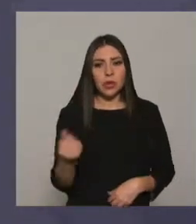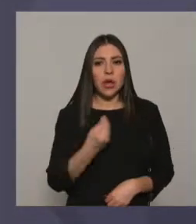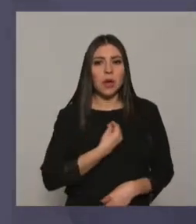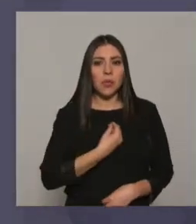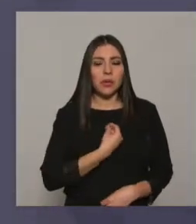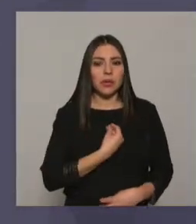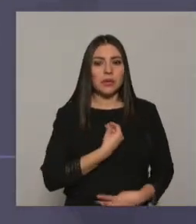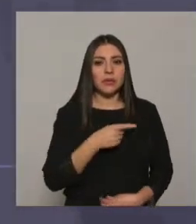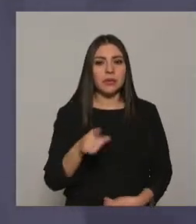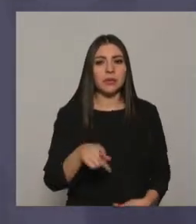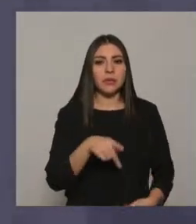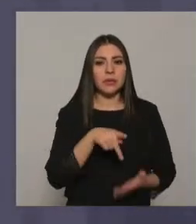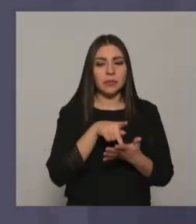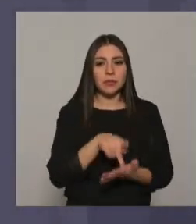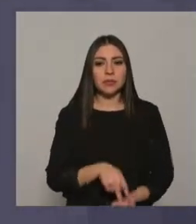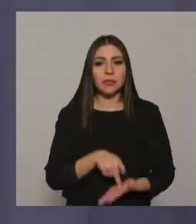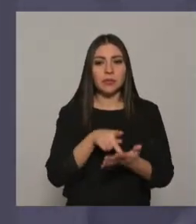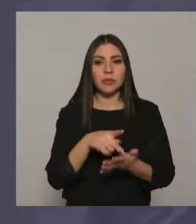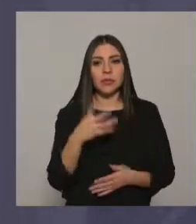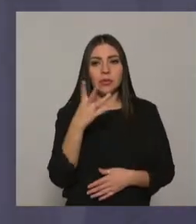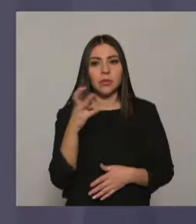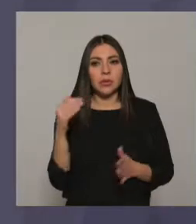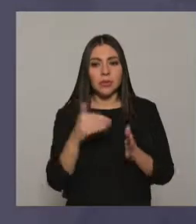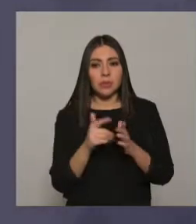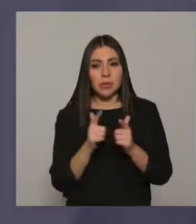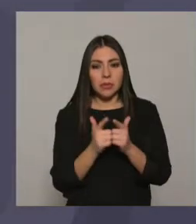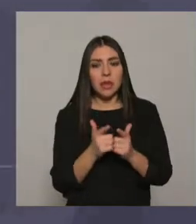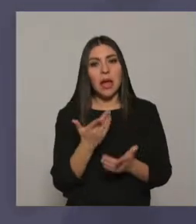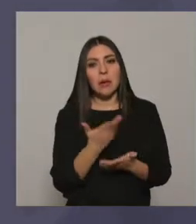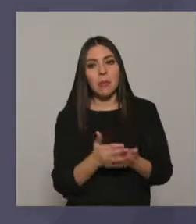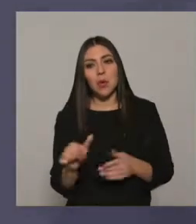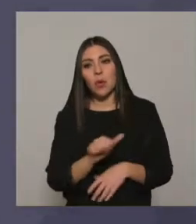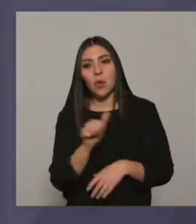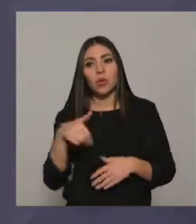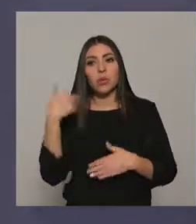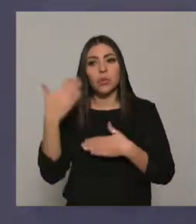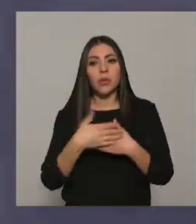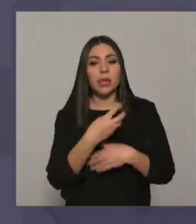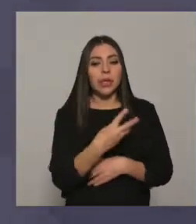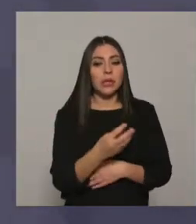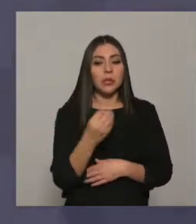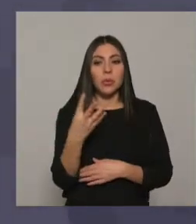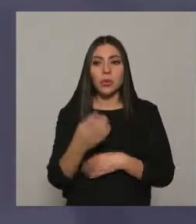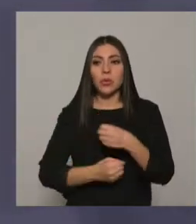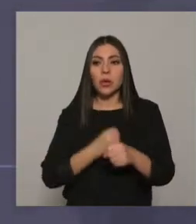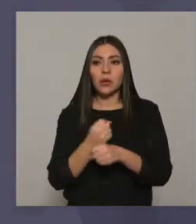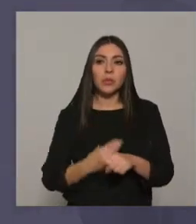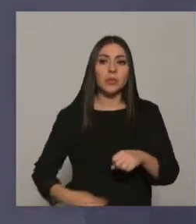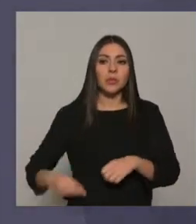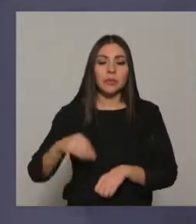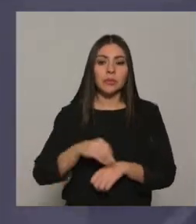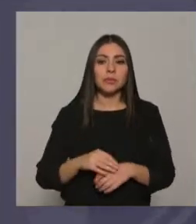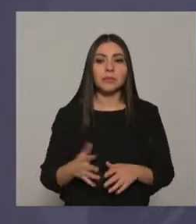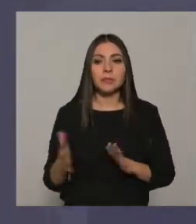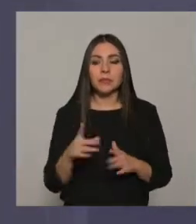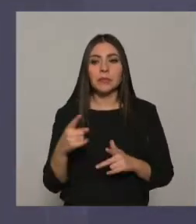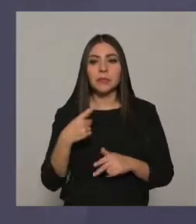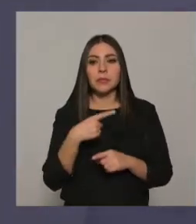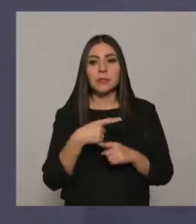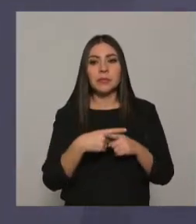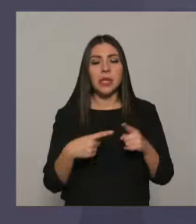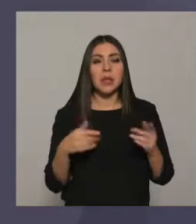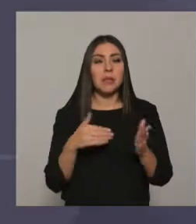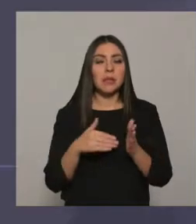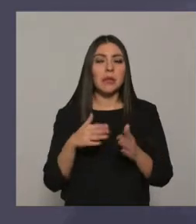los 400,000 libros más los que se añadan los siguientes 3, 4 años. ¿Sí? 500,000 de libros. Entonces, nada más